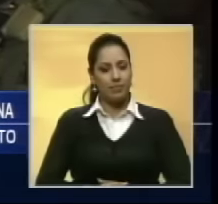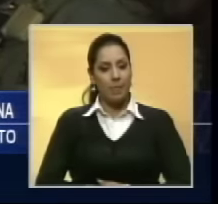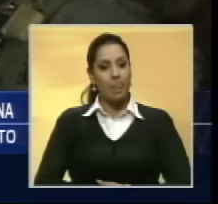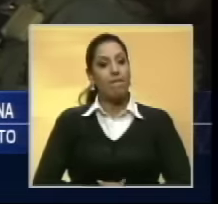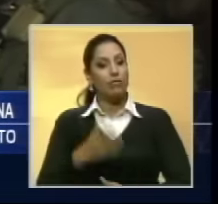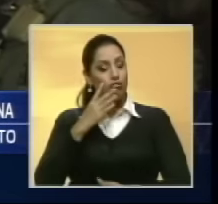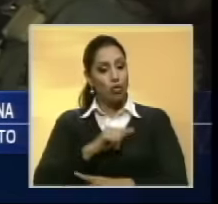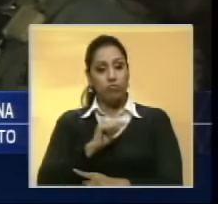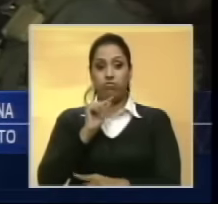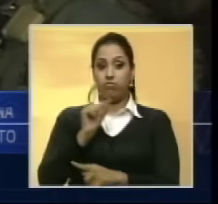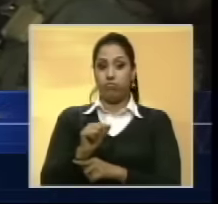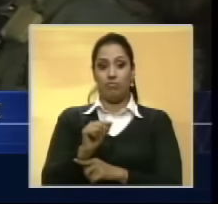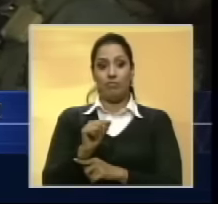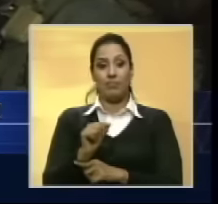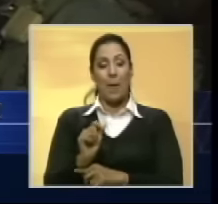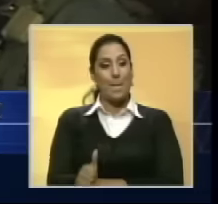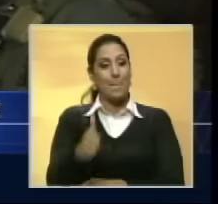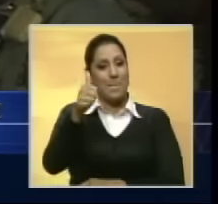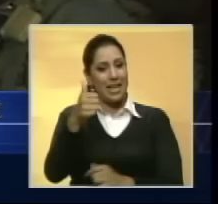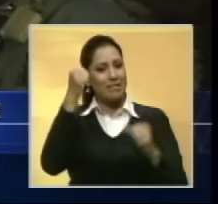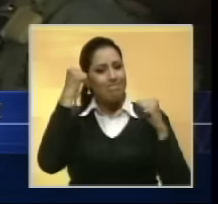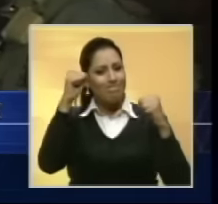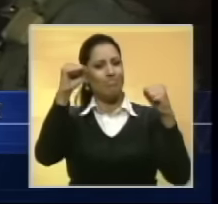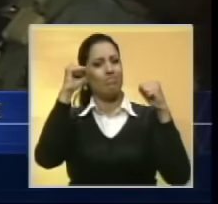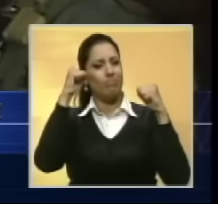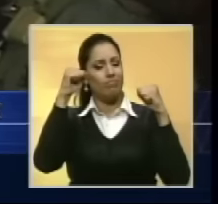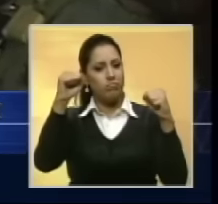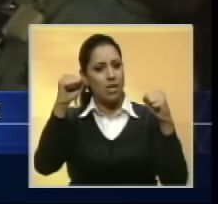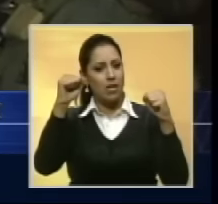Te exijo más entrenamiento,